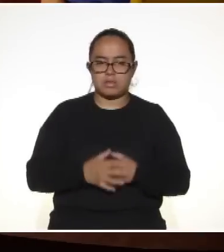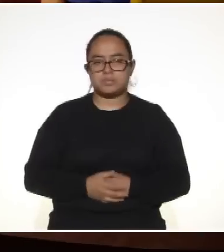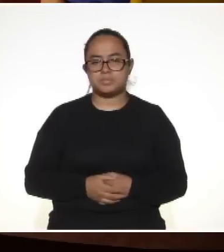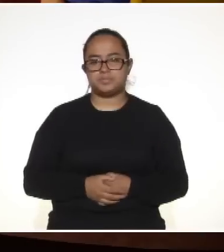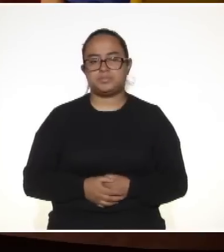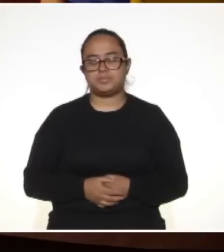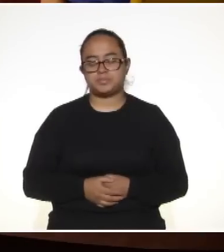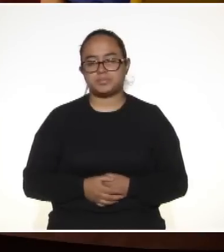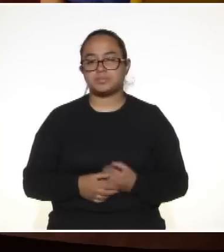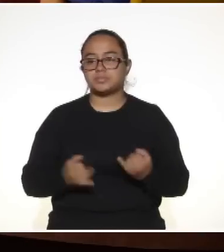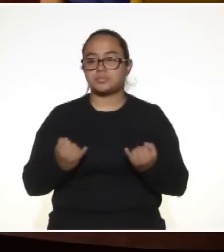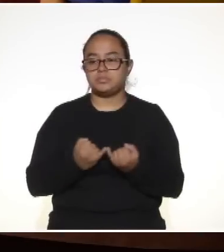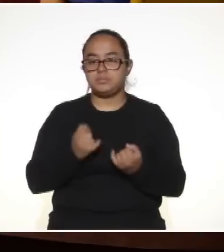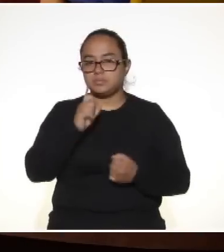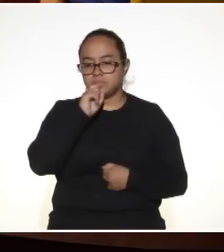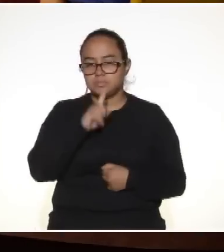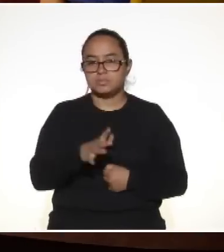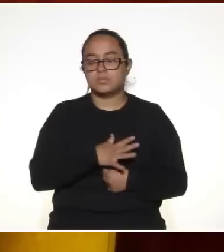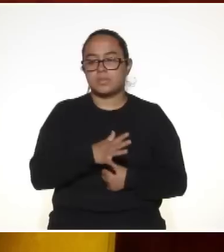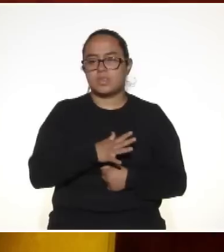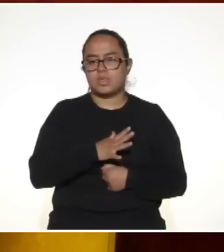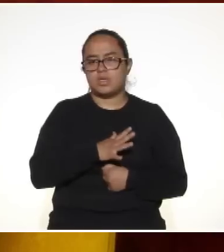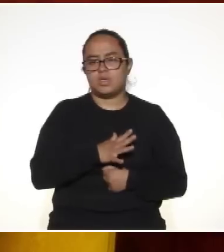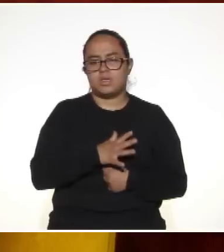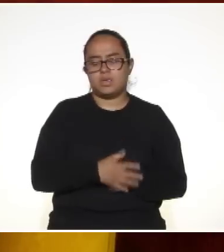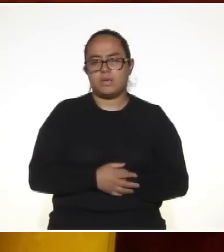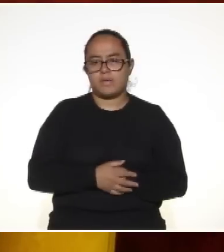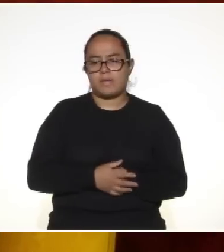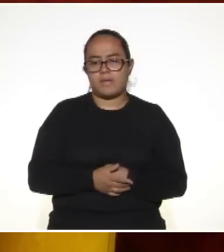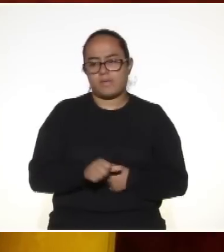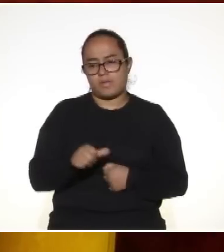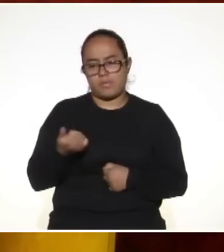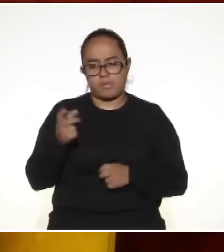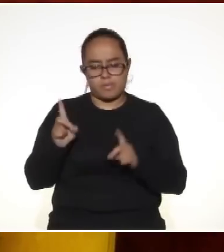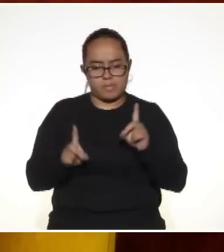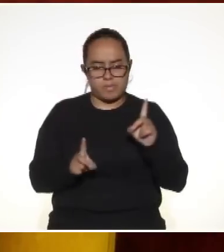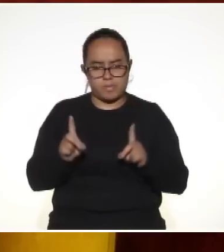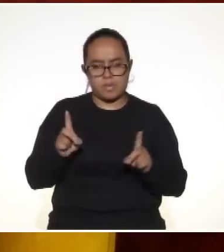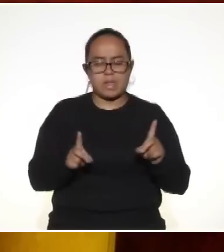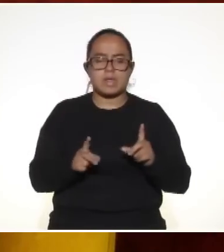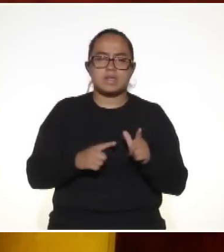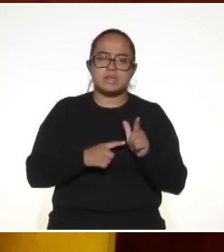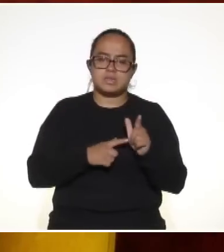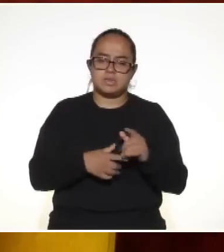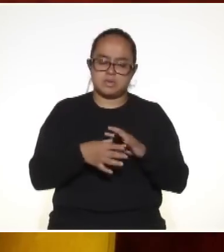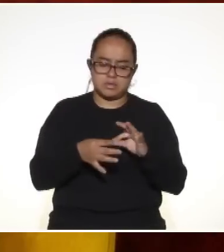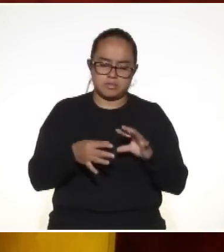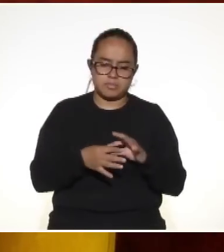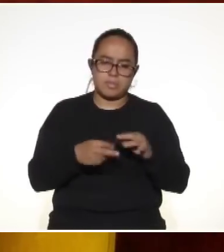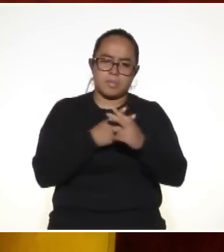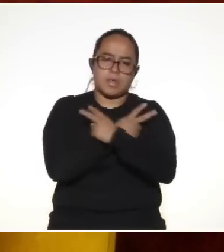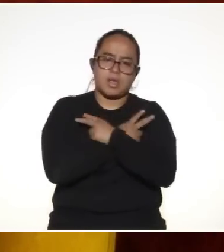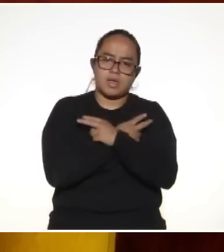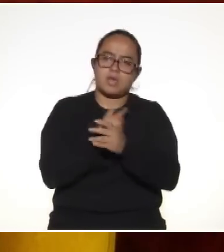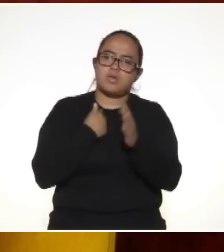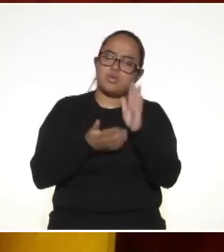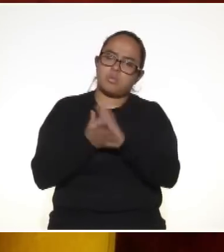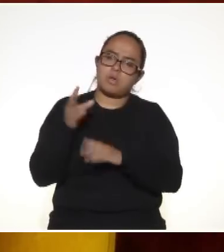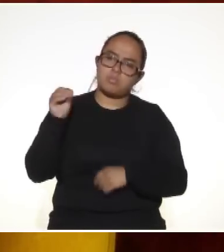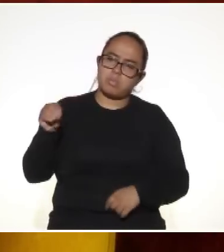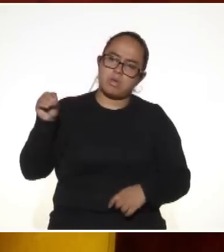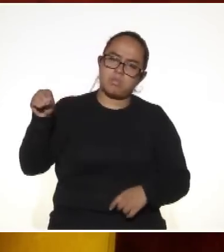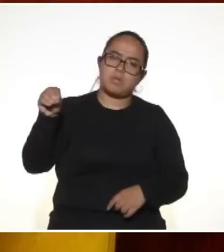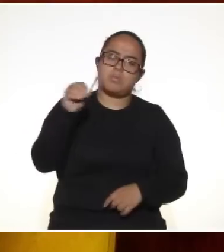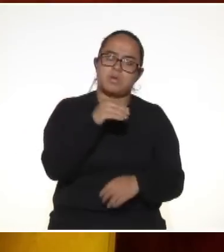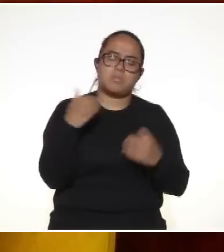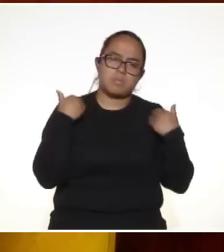No. También, también surgieron un poco cuestiones. Seguimos hablando de vacaciones, de me voy a un tour o me voy a este